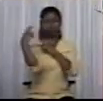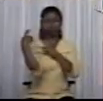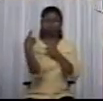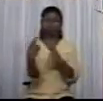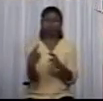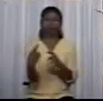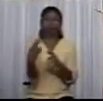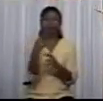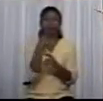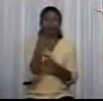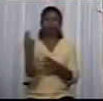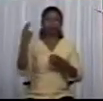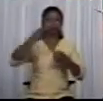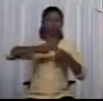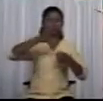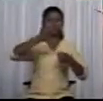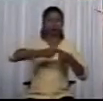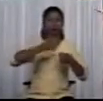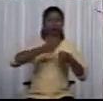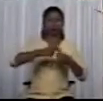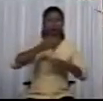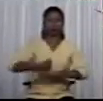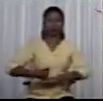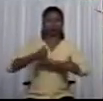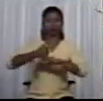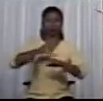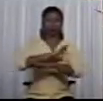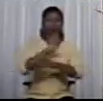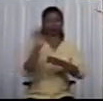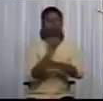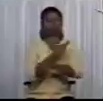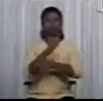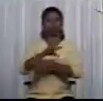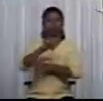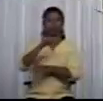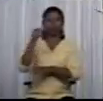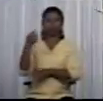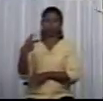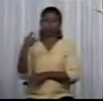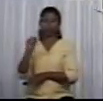se desarrolló con la presencia de autoridades y arrullos de Petita Palma.